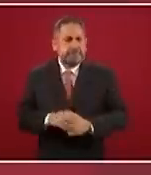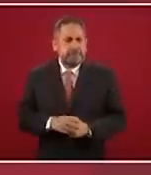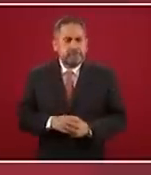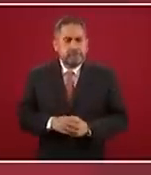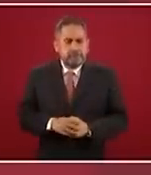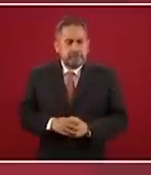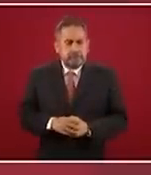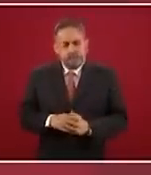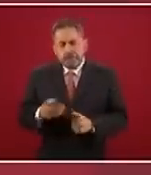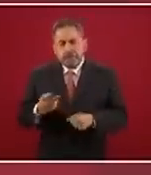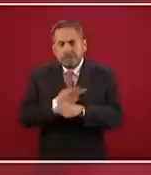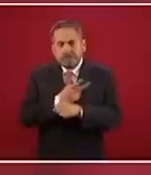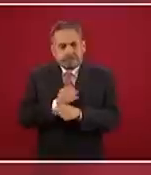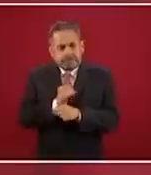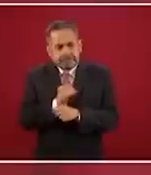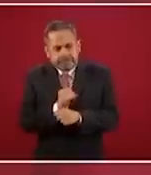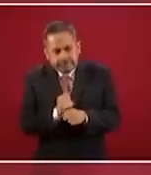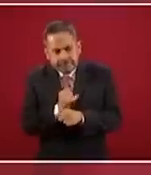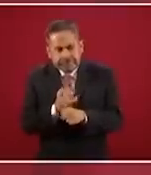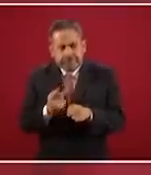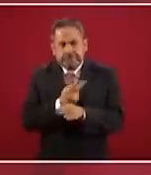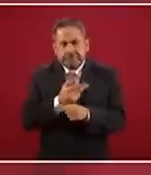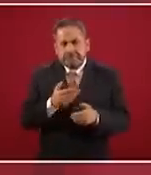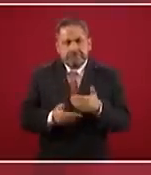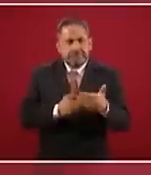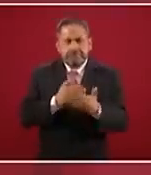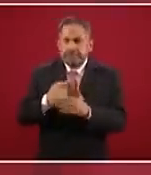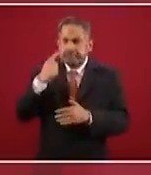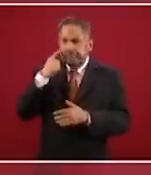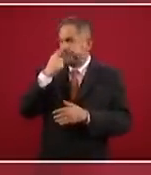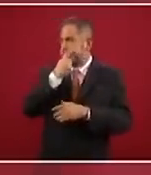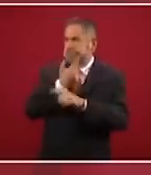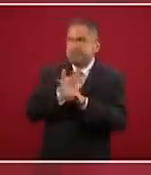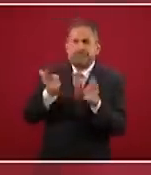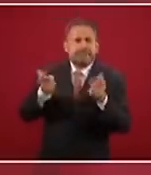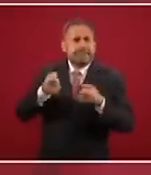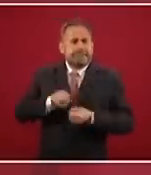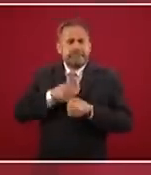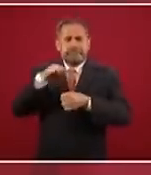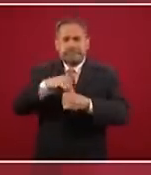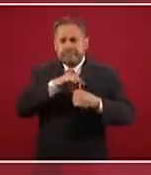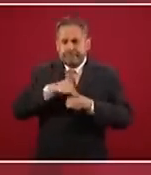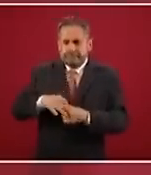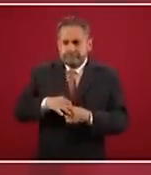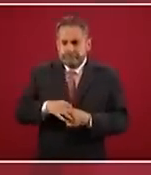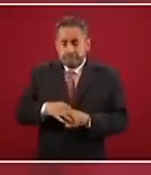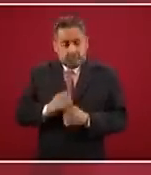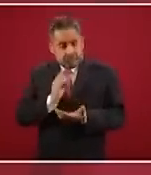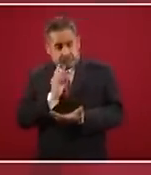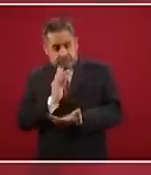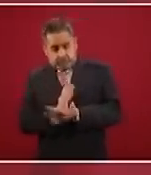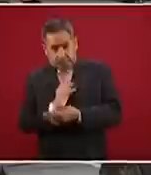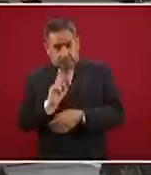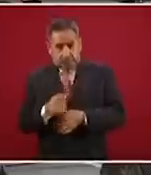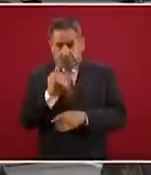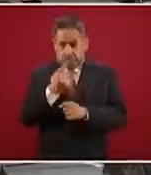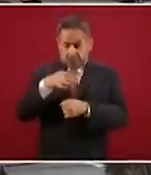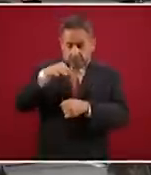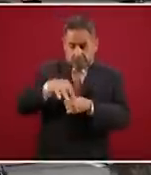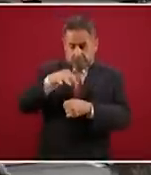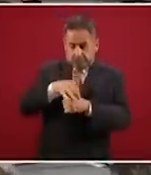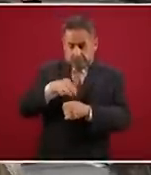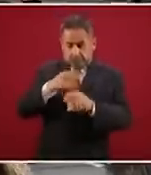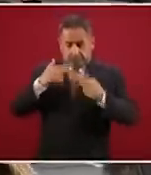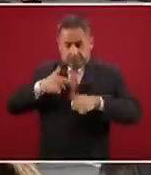dar seguimiento al proceso de democracia y libertad, que no tiene únicamente que ver solo respecto al voto personal